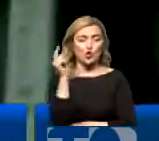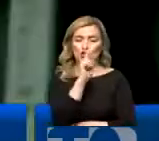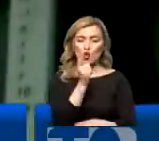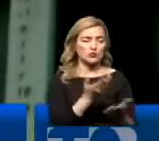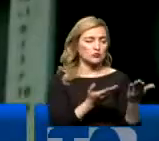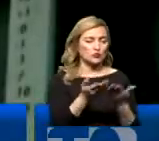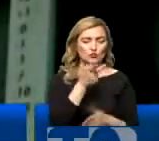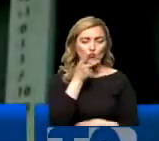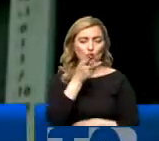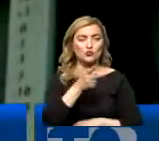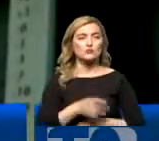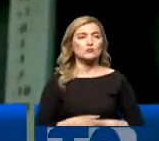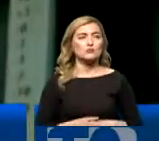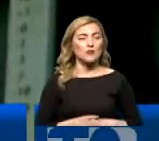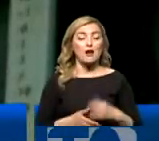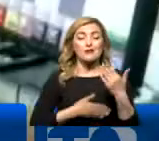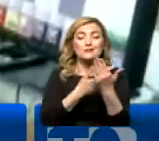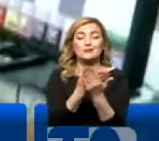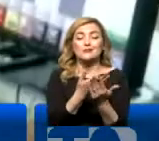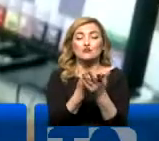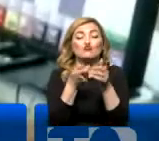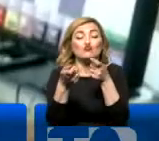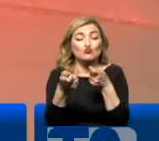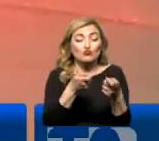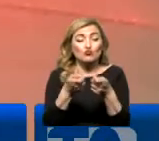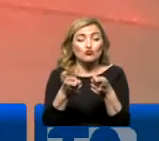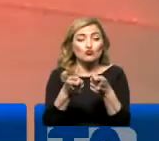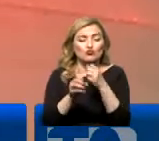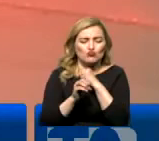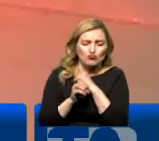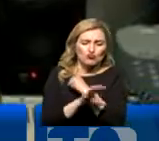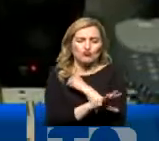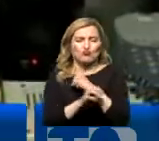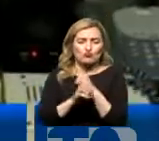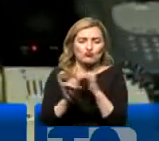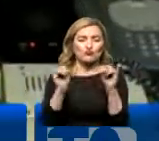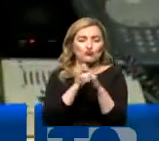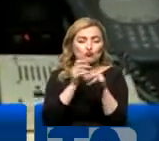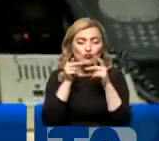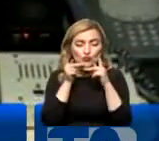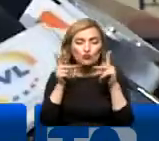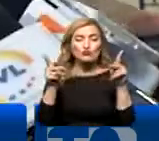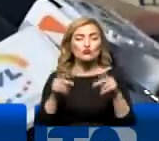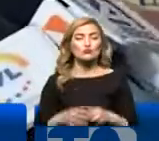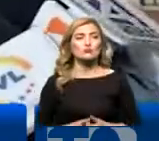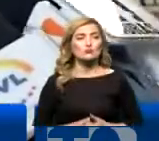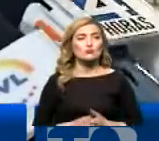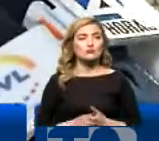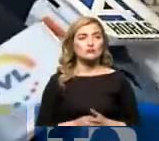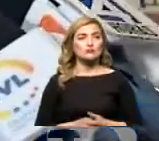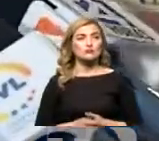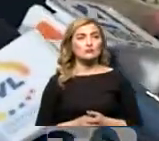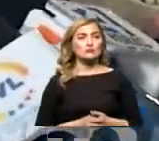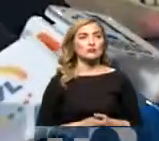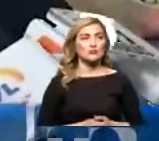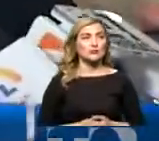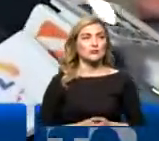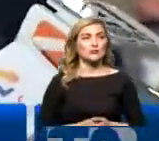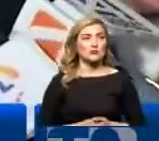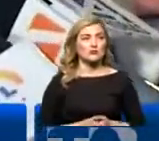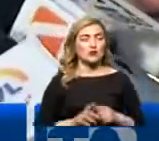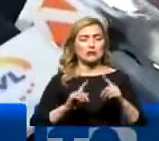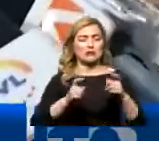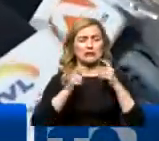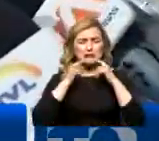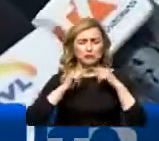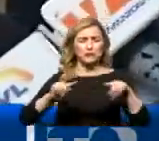público. Además, hay la propuesta de control a la publicidad de las instituciones públicas. Limitar el gasto público, que